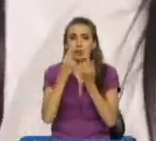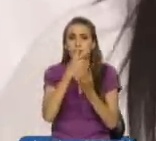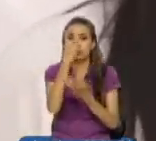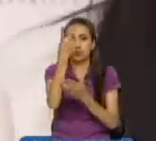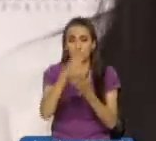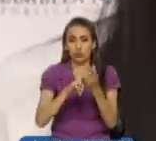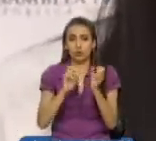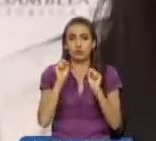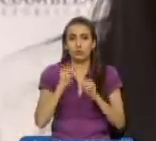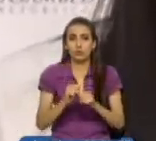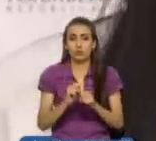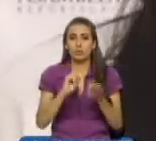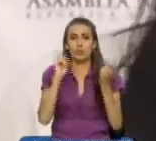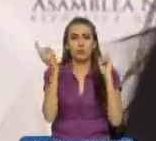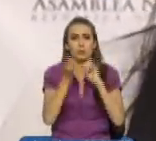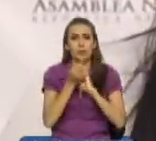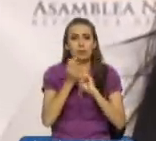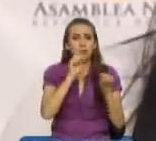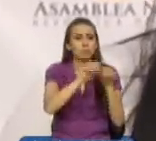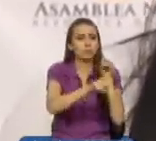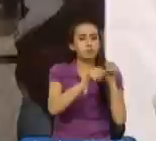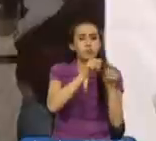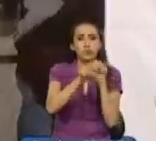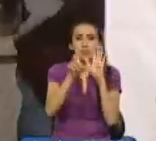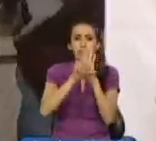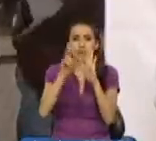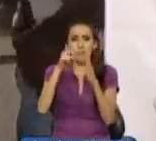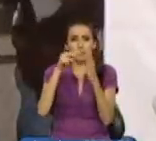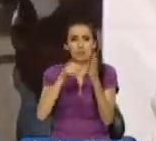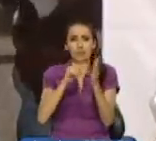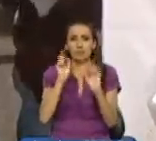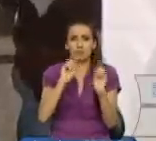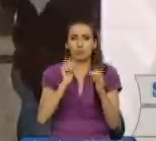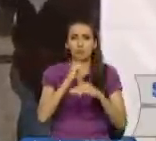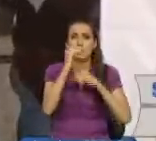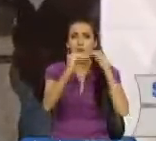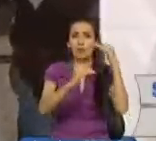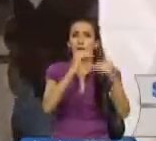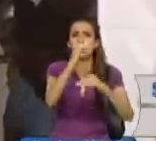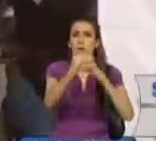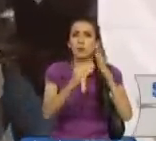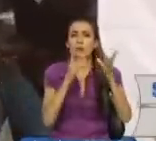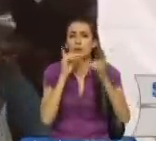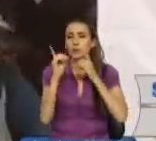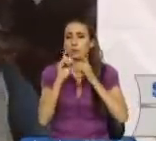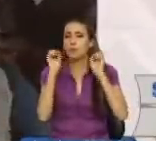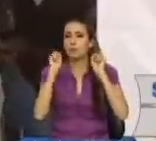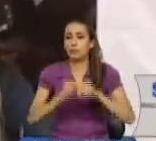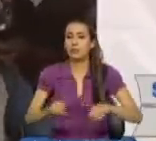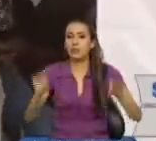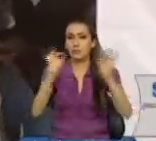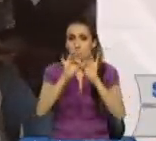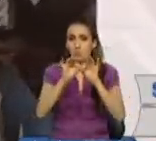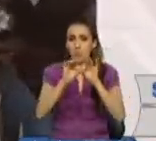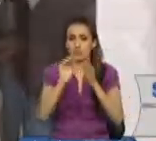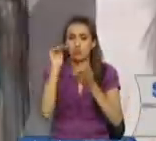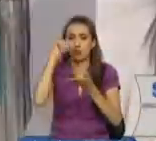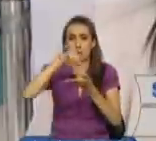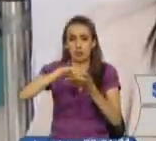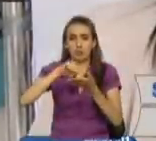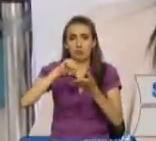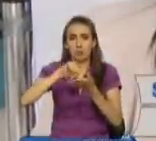aclaran que los posibles cambios no deben alterar el objetivo de la Norma este proceso que se viene dando a través de un diálogo Yo creo que es muy importante para la ciudadanía